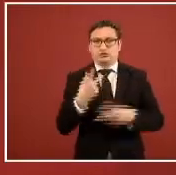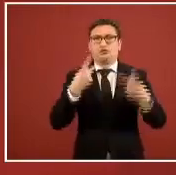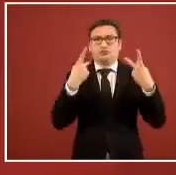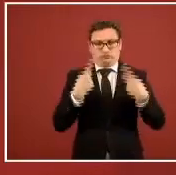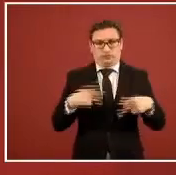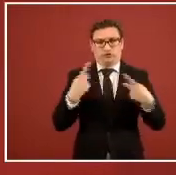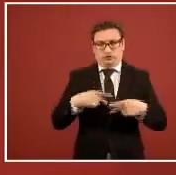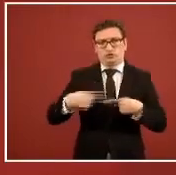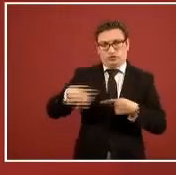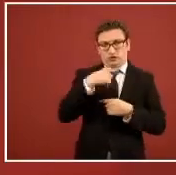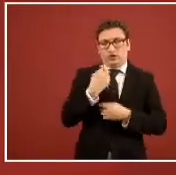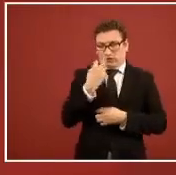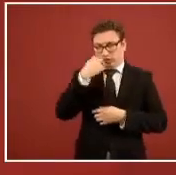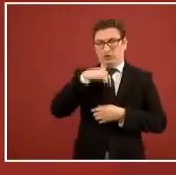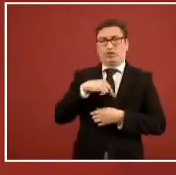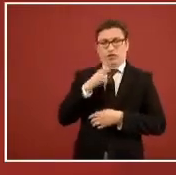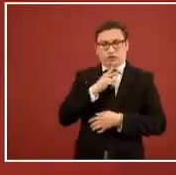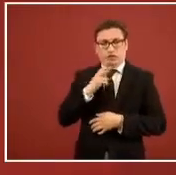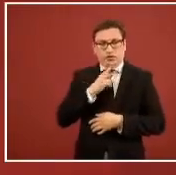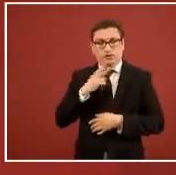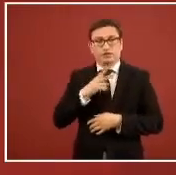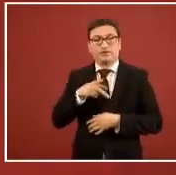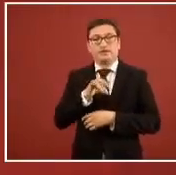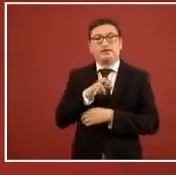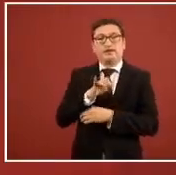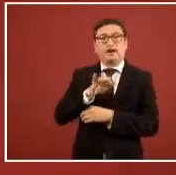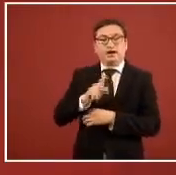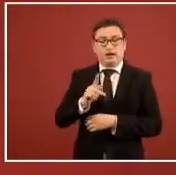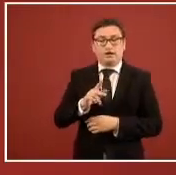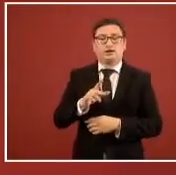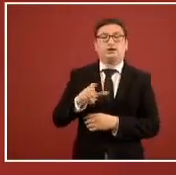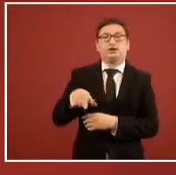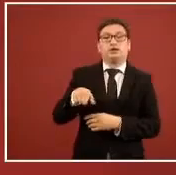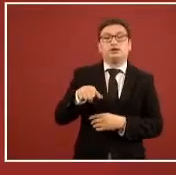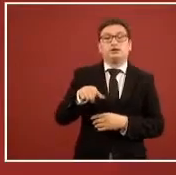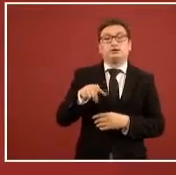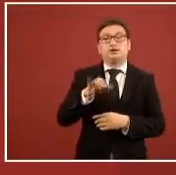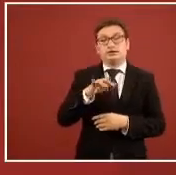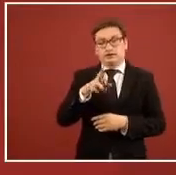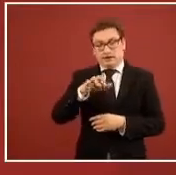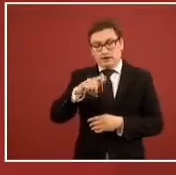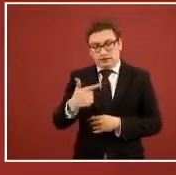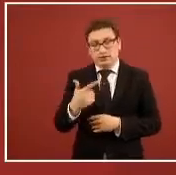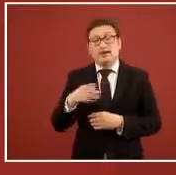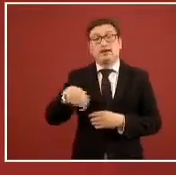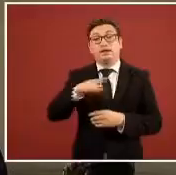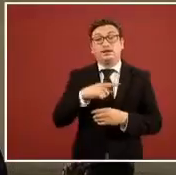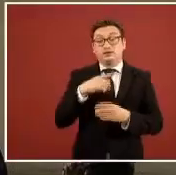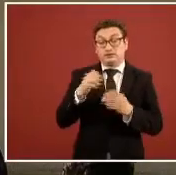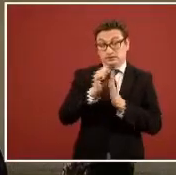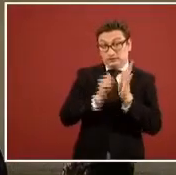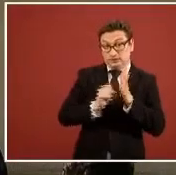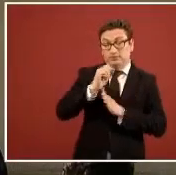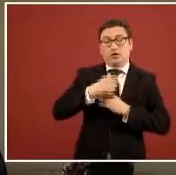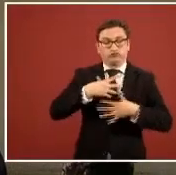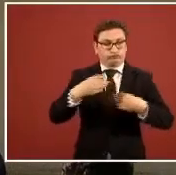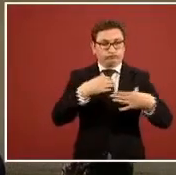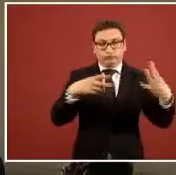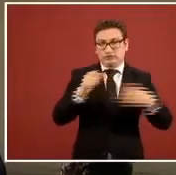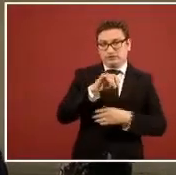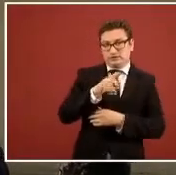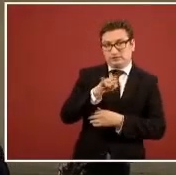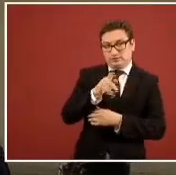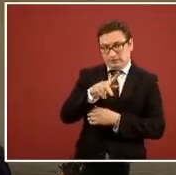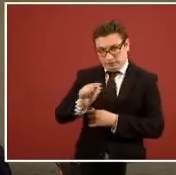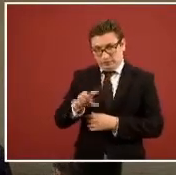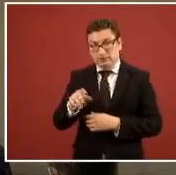personas intubadas, reitero, con IRAG. Lo que el sistema de vigilancia epidemiológica nos reporta a través del CISVER, que es el